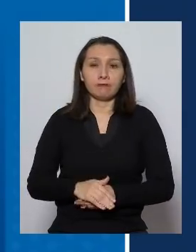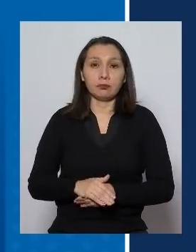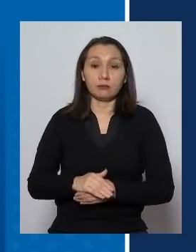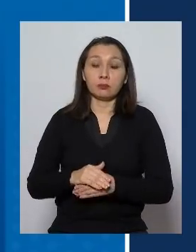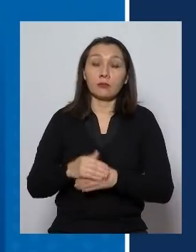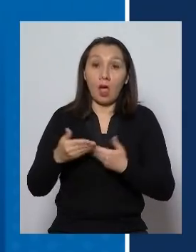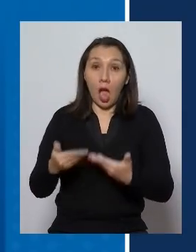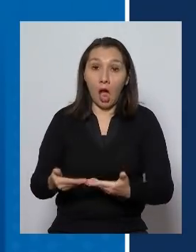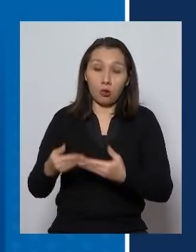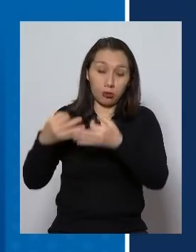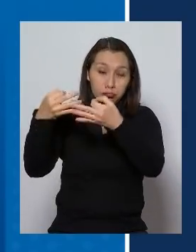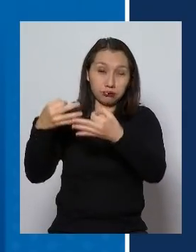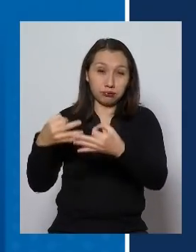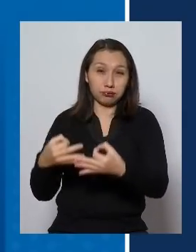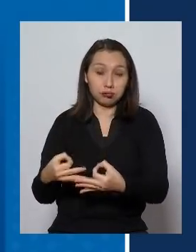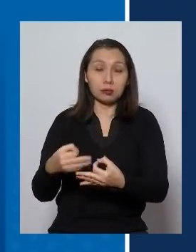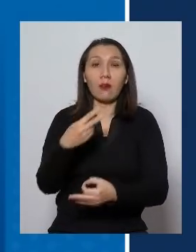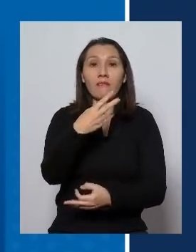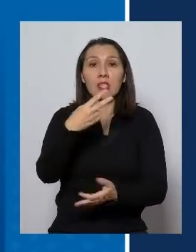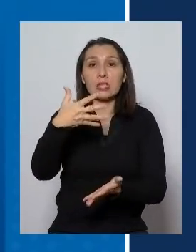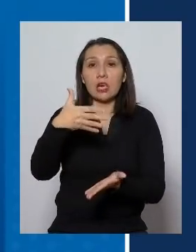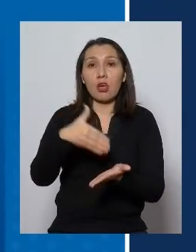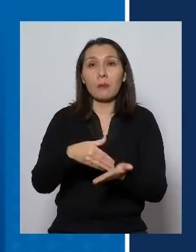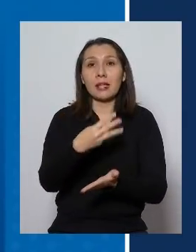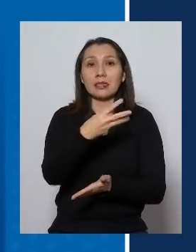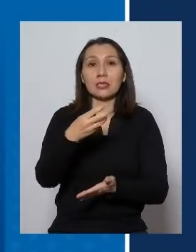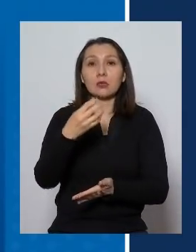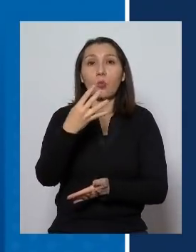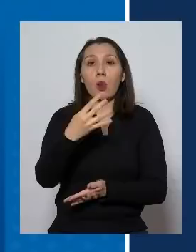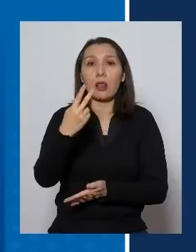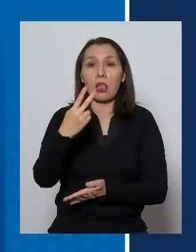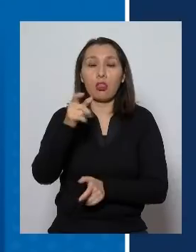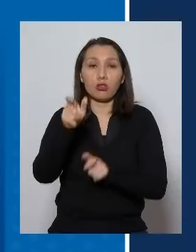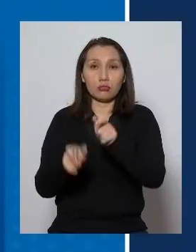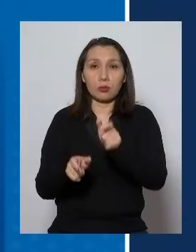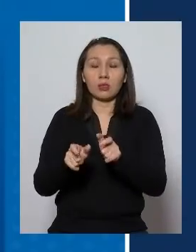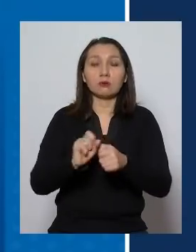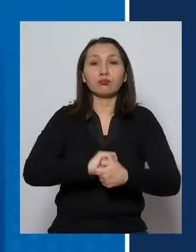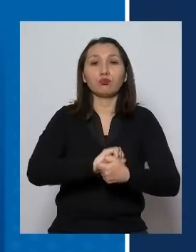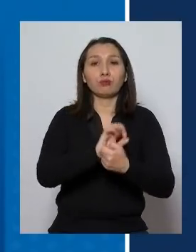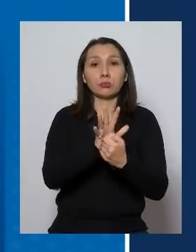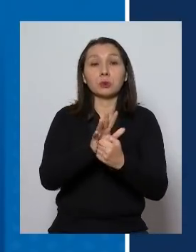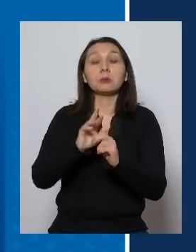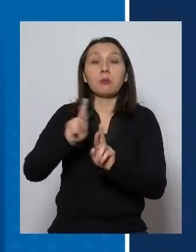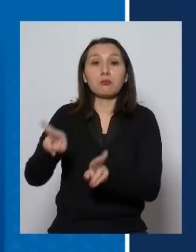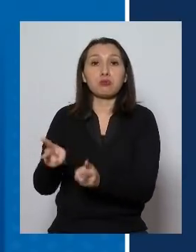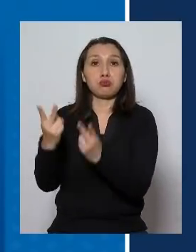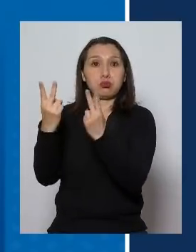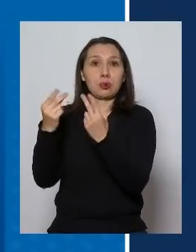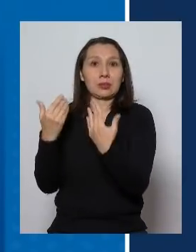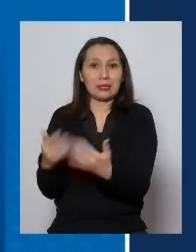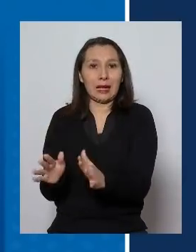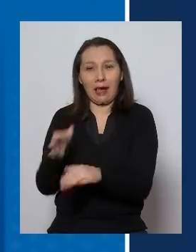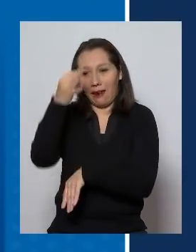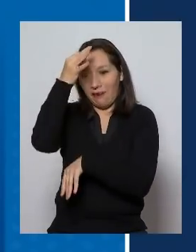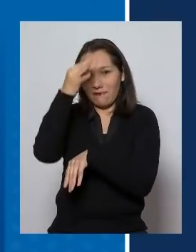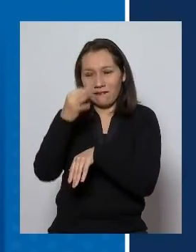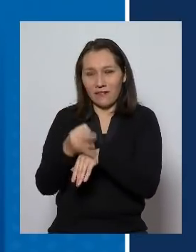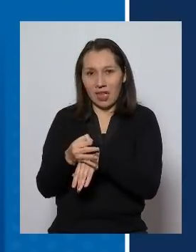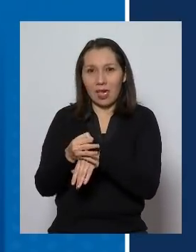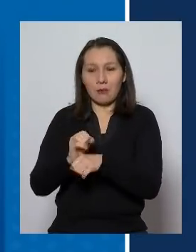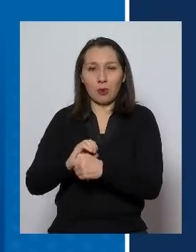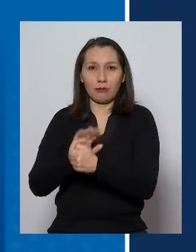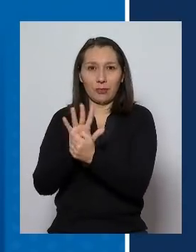la fecha podemos decir que hay 25.342 personas que se han recuperado de la enfermedad